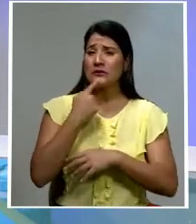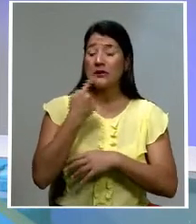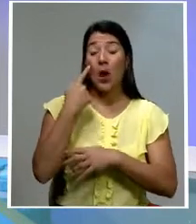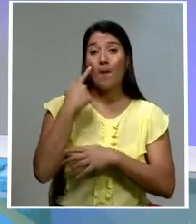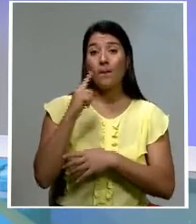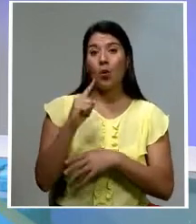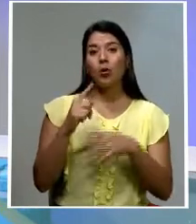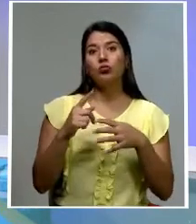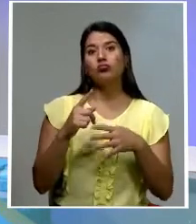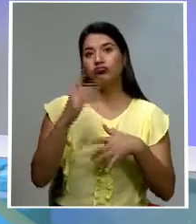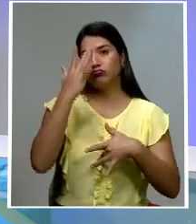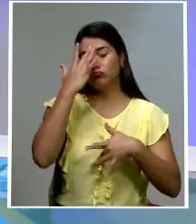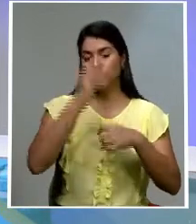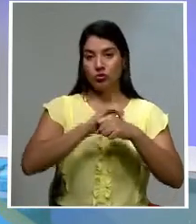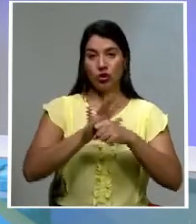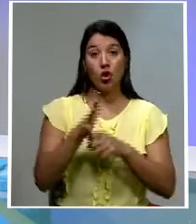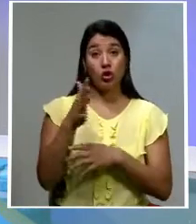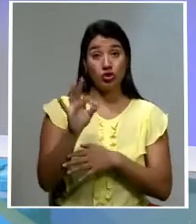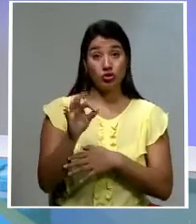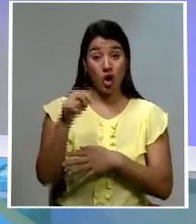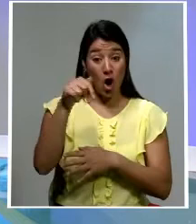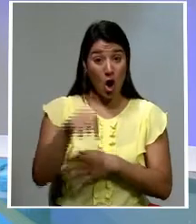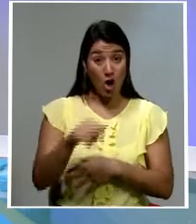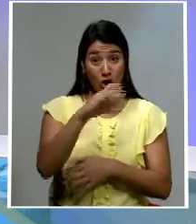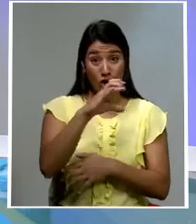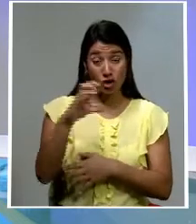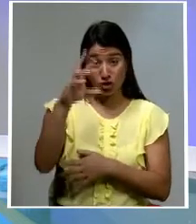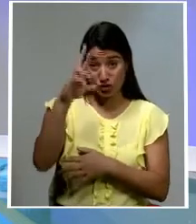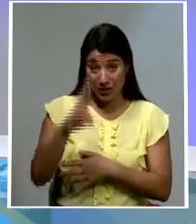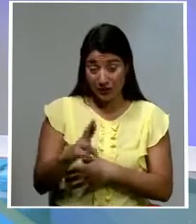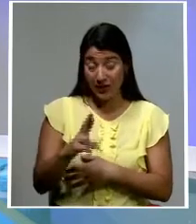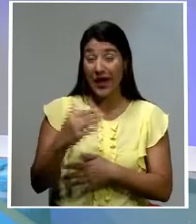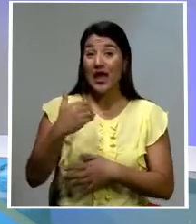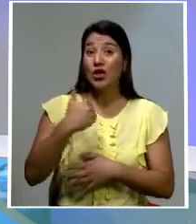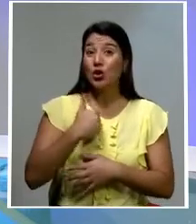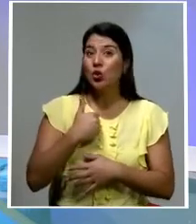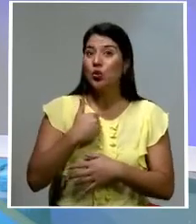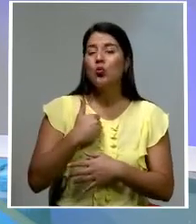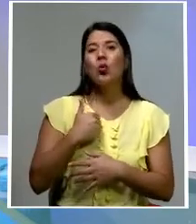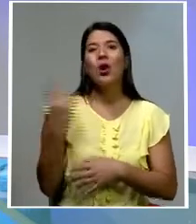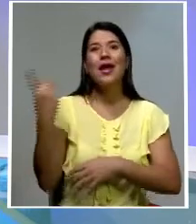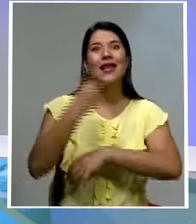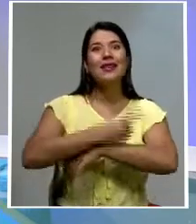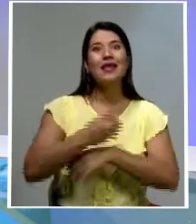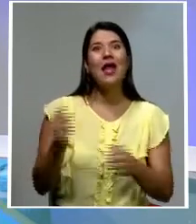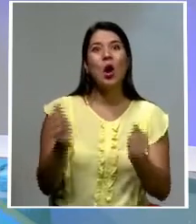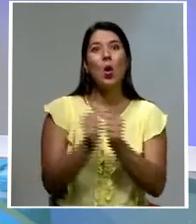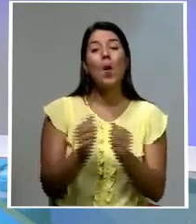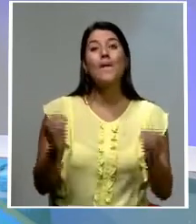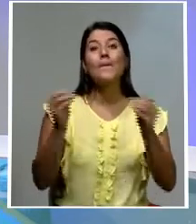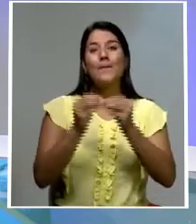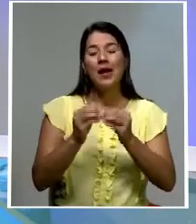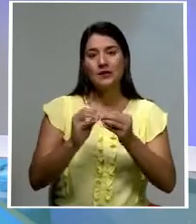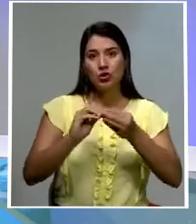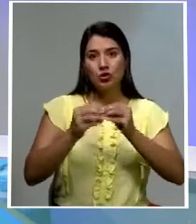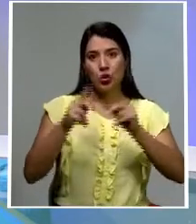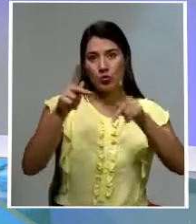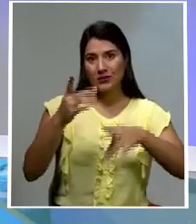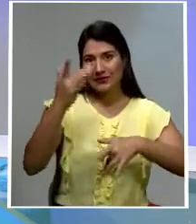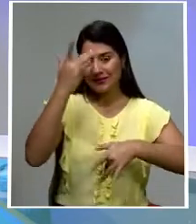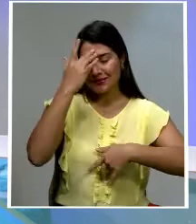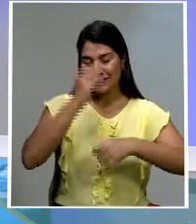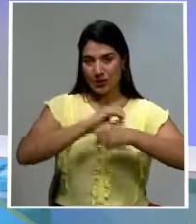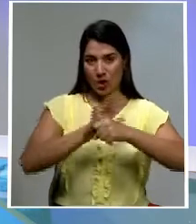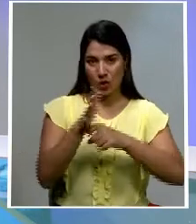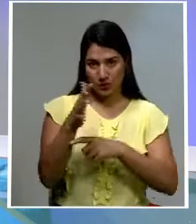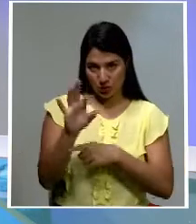COVID-19. Hoy Costa Rica alcanzó la cifra más alta en toda la pandemia de casos confirmados. De